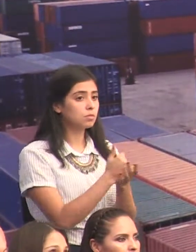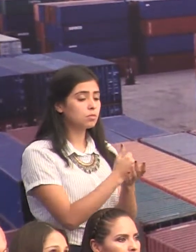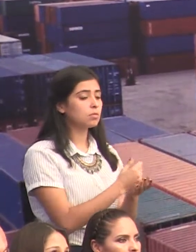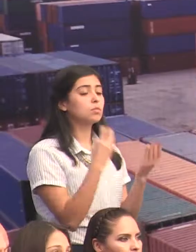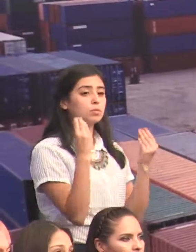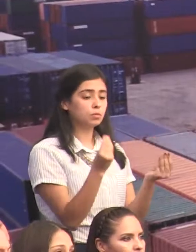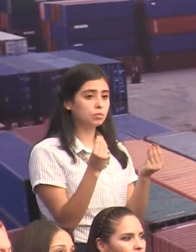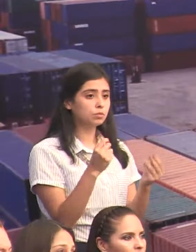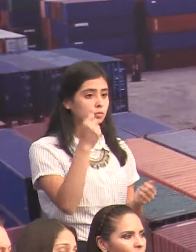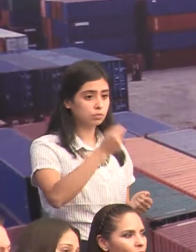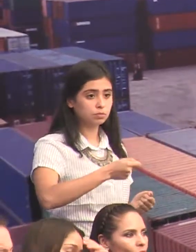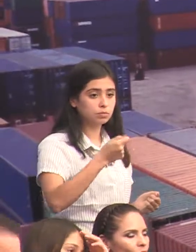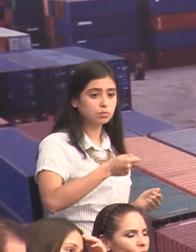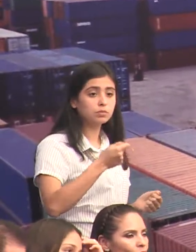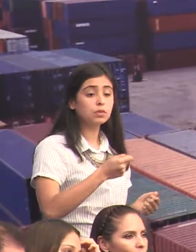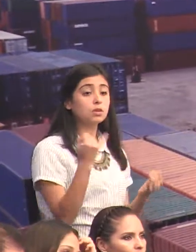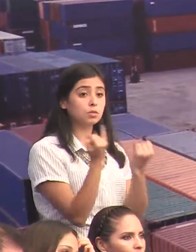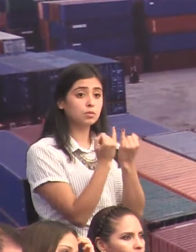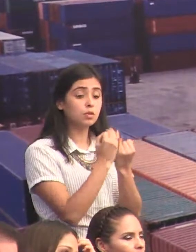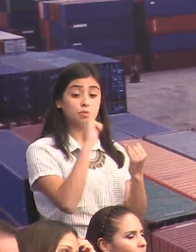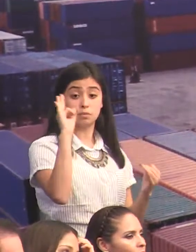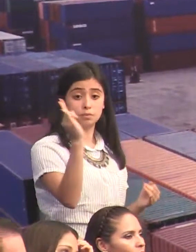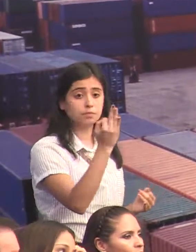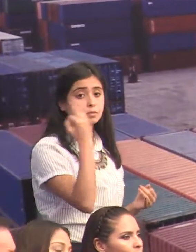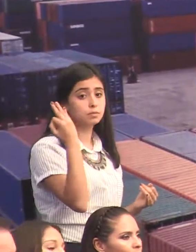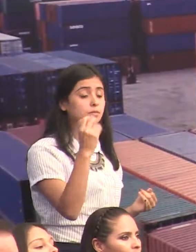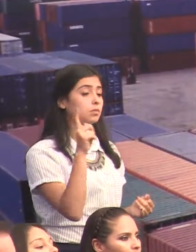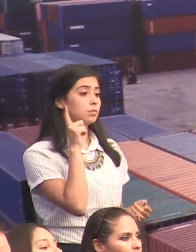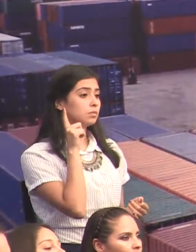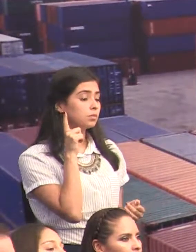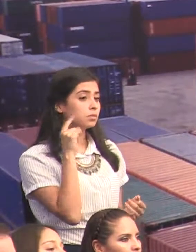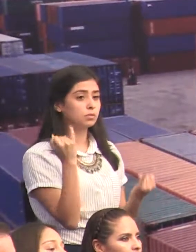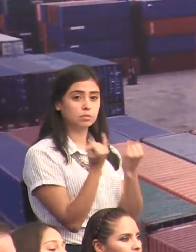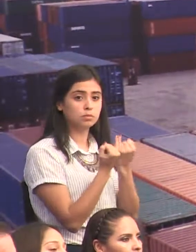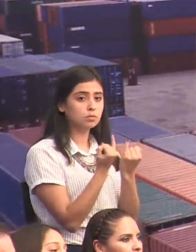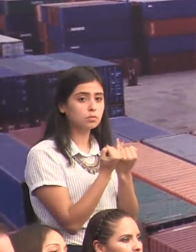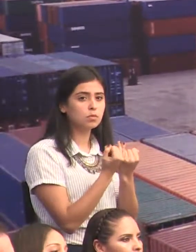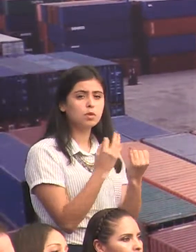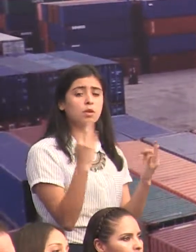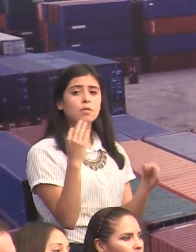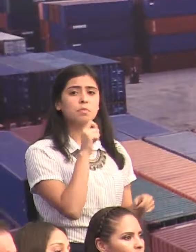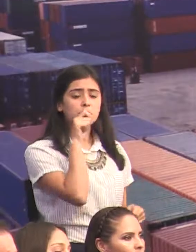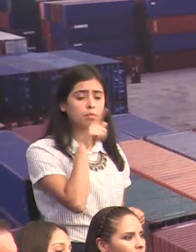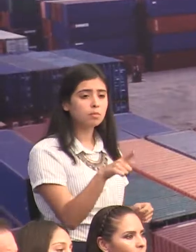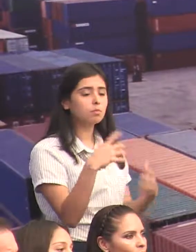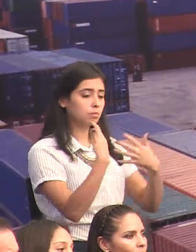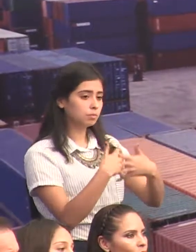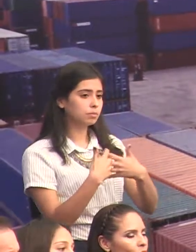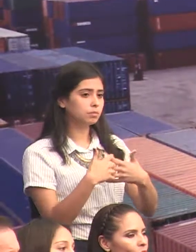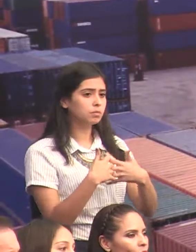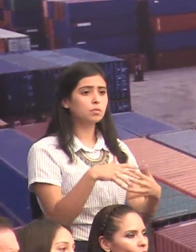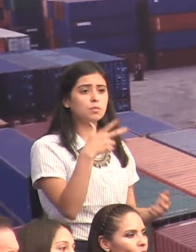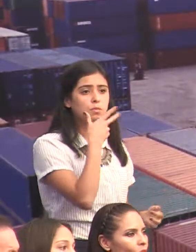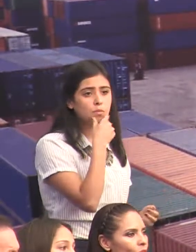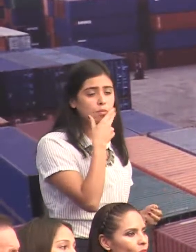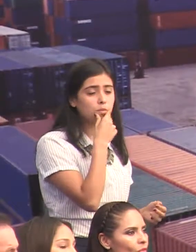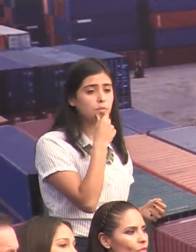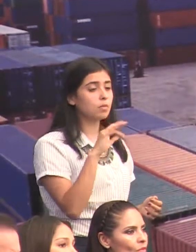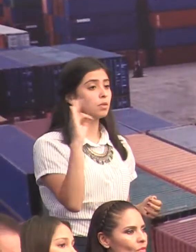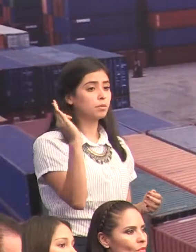también para poder proveer la mano de obra necesaria y calificada. Saludo a los legisladores federales, a